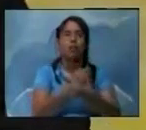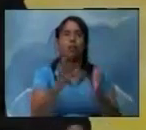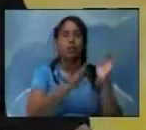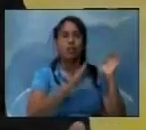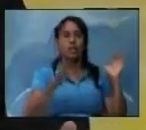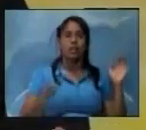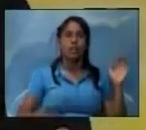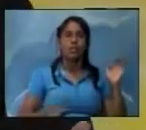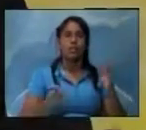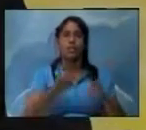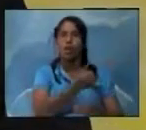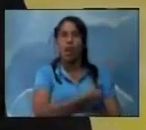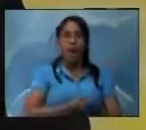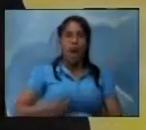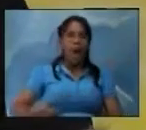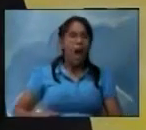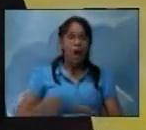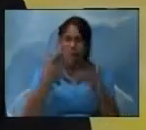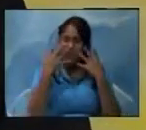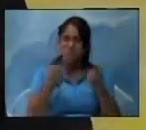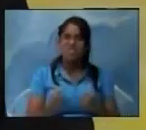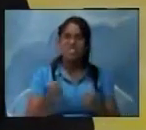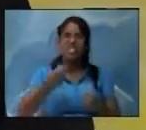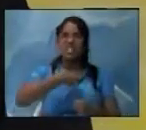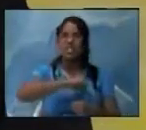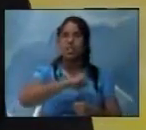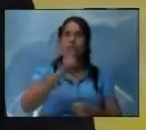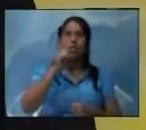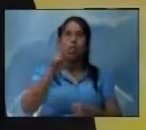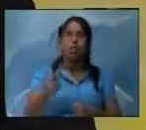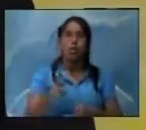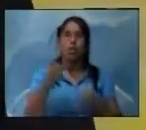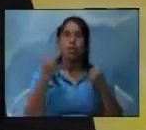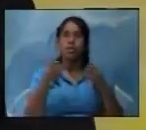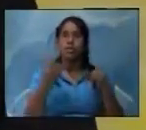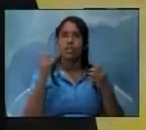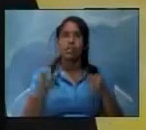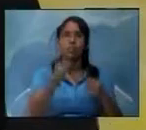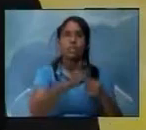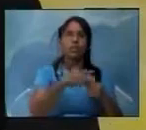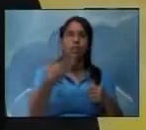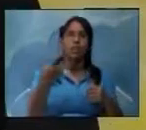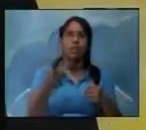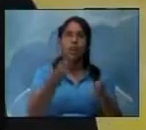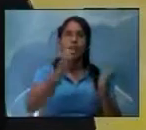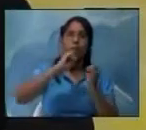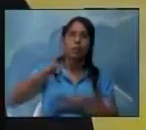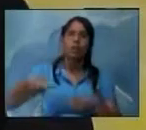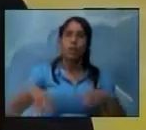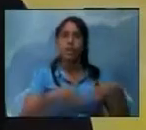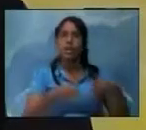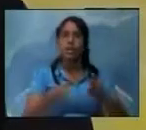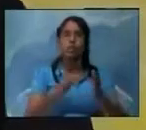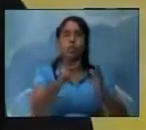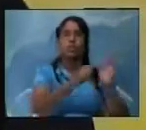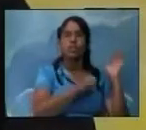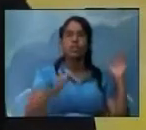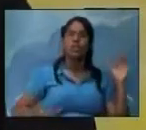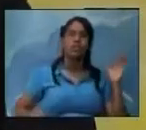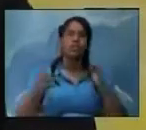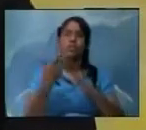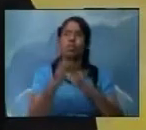Cristo? Hambre, miseria, rencor, odio. Hay tantas personas que abandonan el camino del Señor por